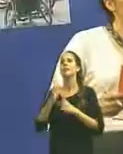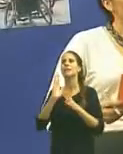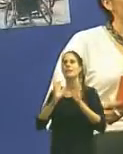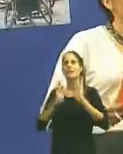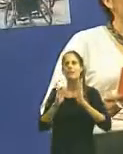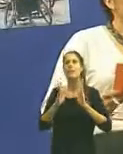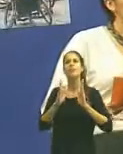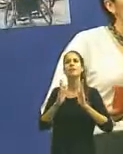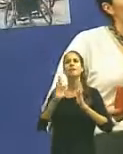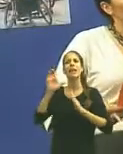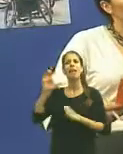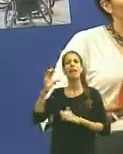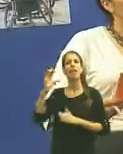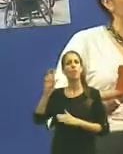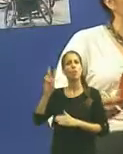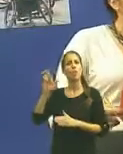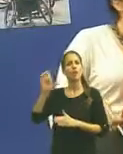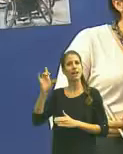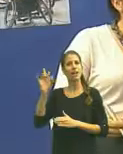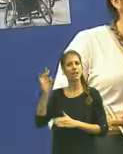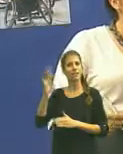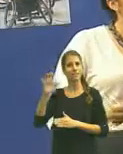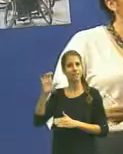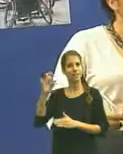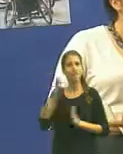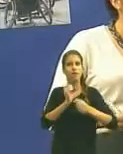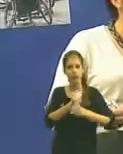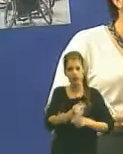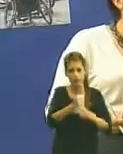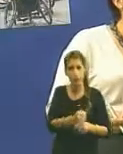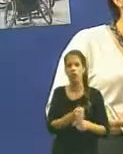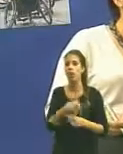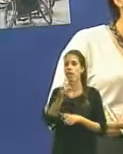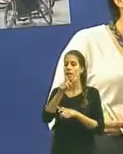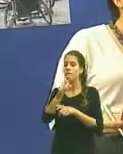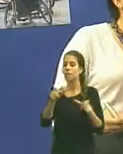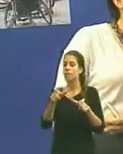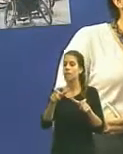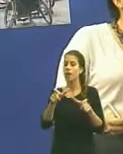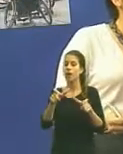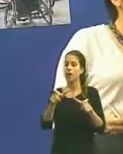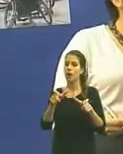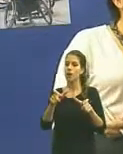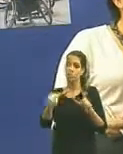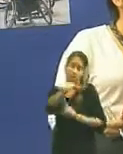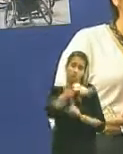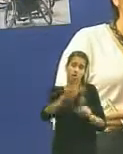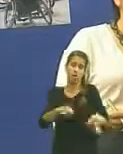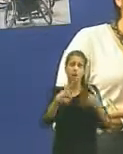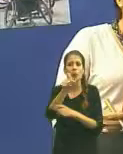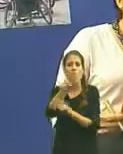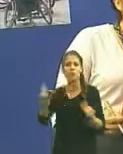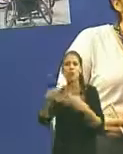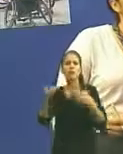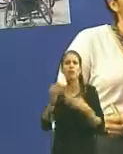y ¿a quién van dirigidos? Hablas de esas intervenciones que realizan en ese ámbito, en ese entorno natural, y ¿a quiénes se dirigen?